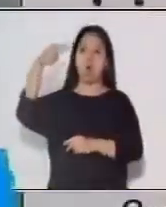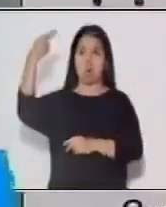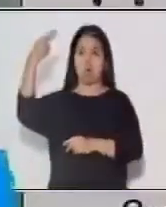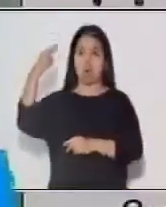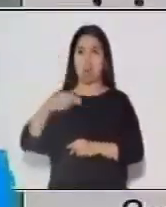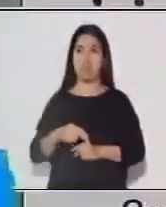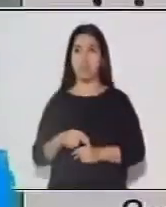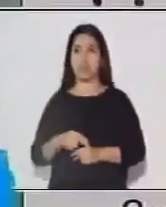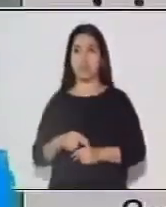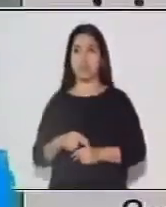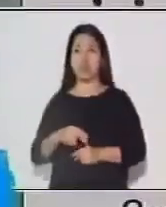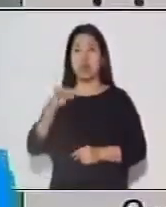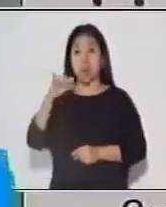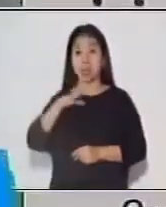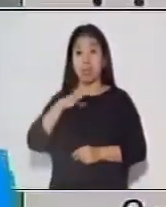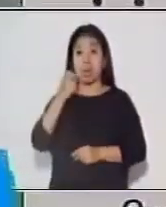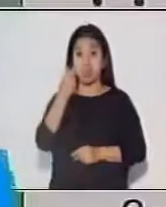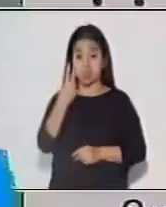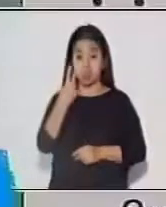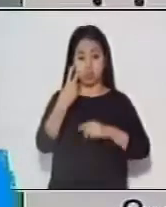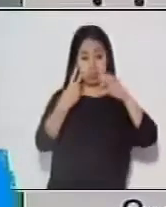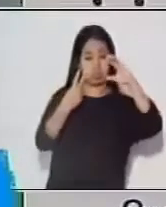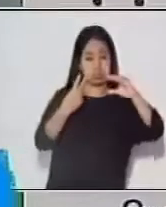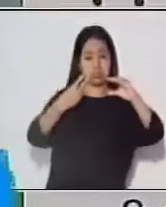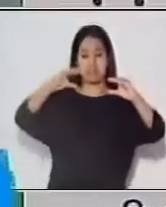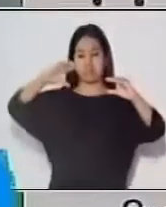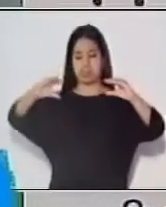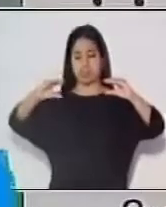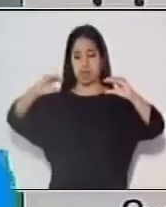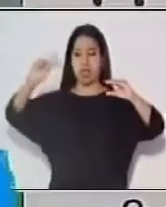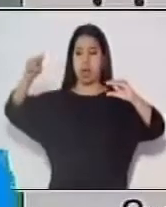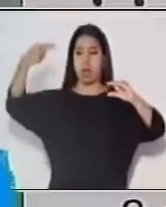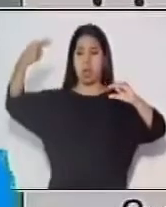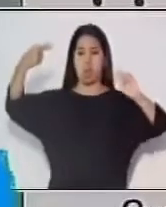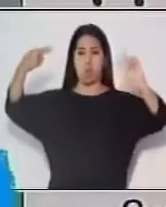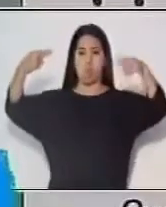Ya tenemos estos dos valores al cuadrado. Ahora,